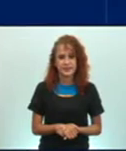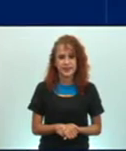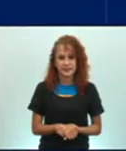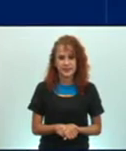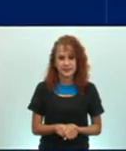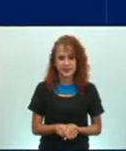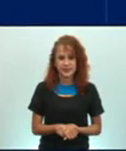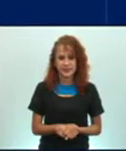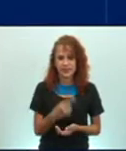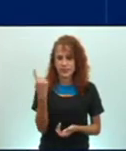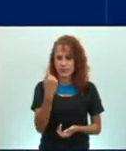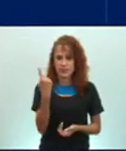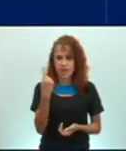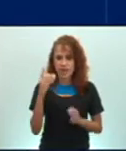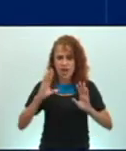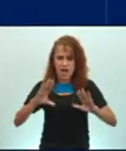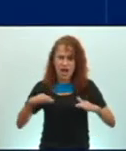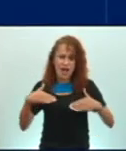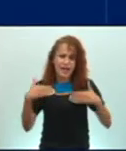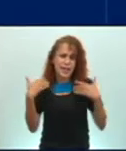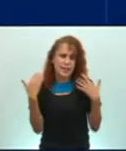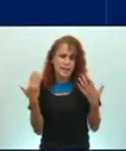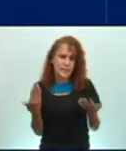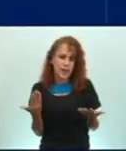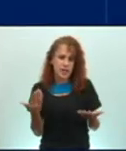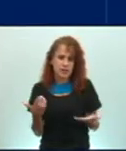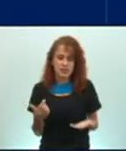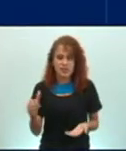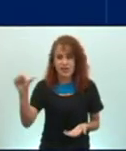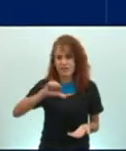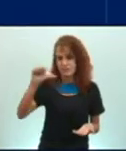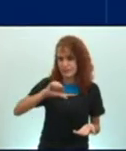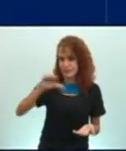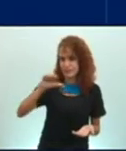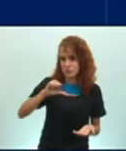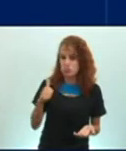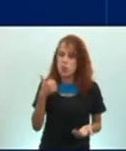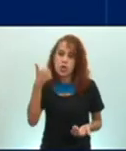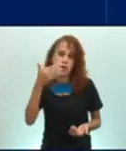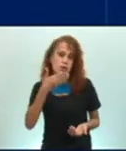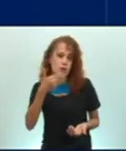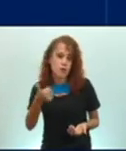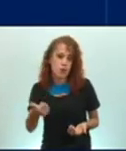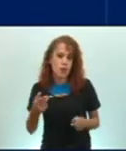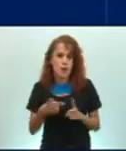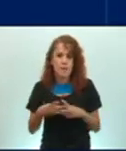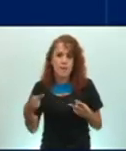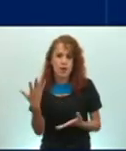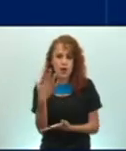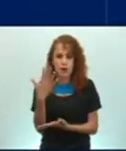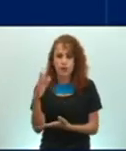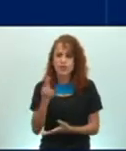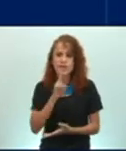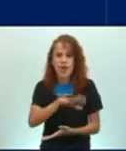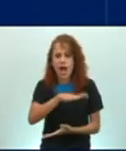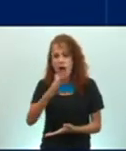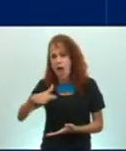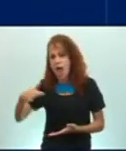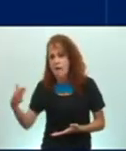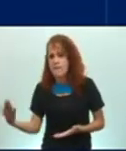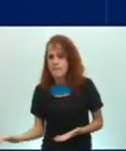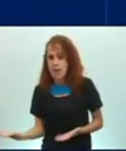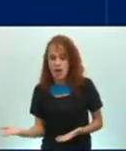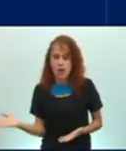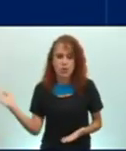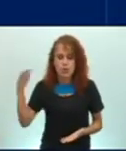Guía de observación. ¿Cuáles son las consecuencias negativas y qué beneficios trae para los ecosistemas marinos el paso de un